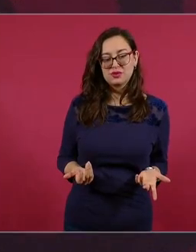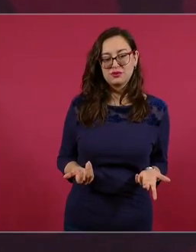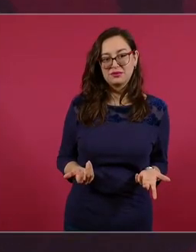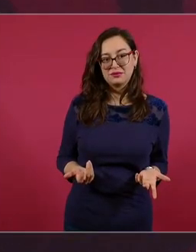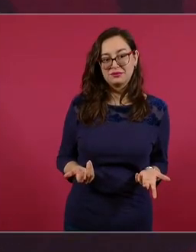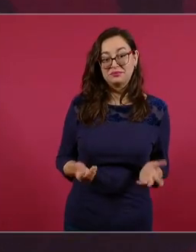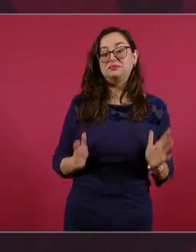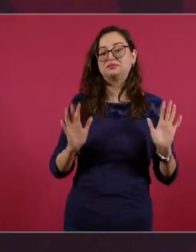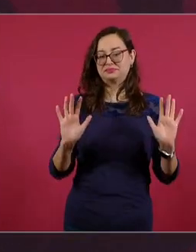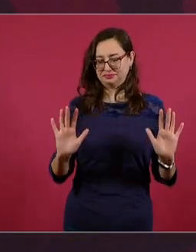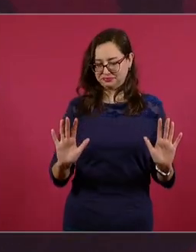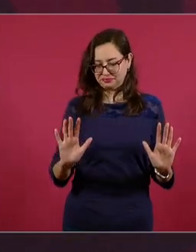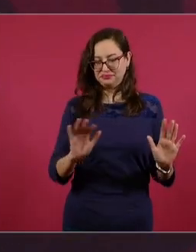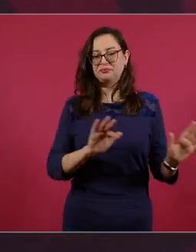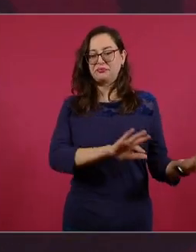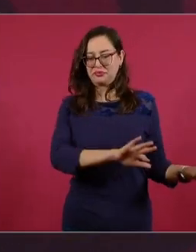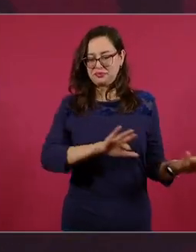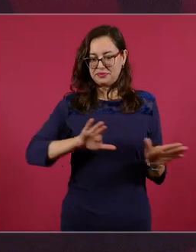Pero bueno,